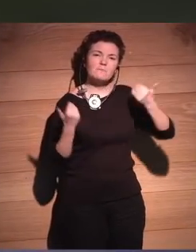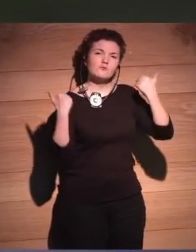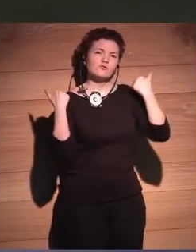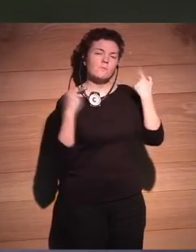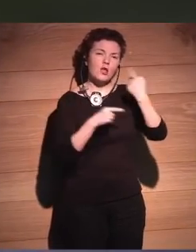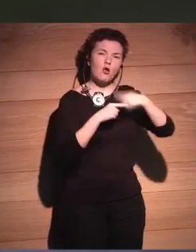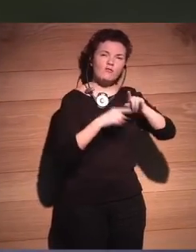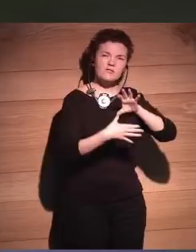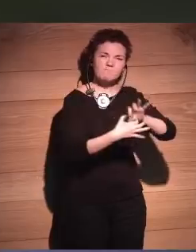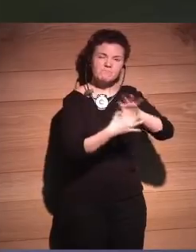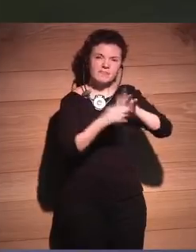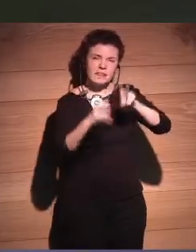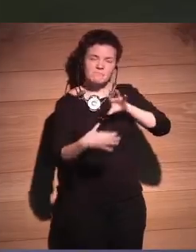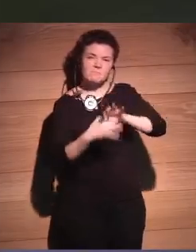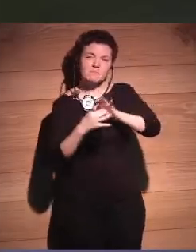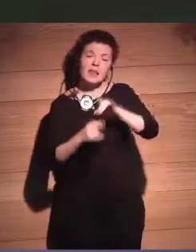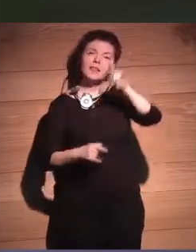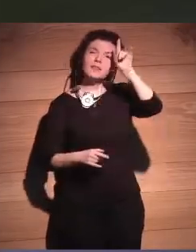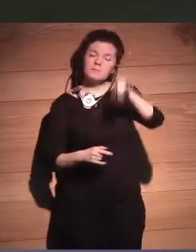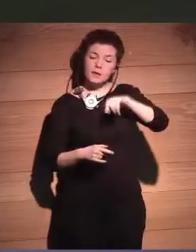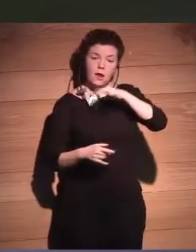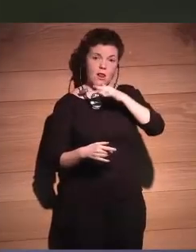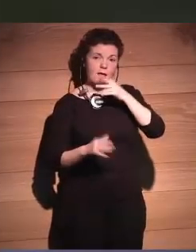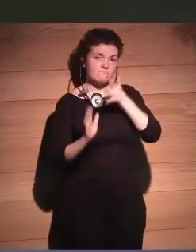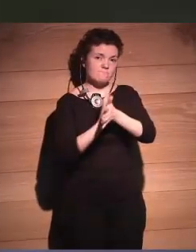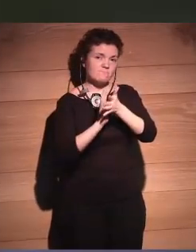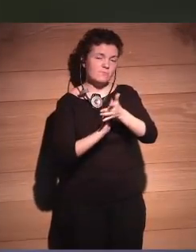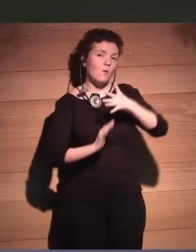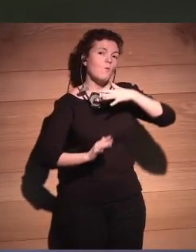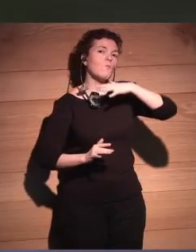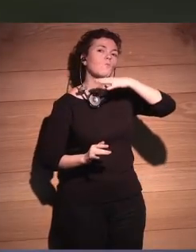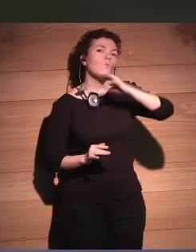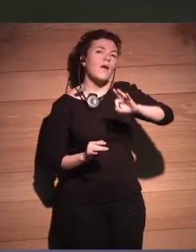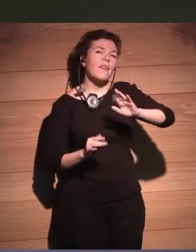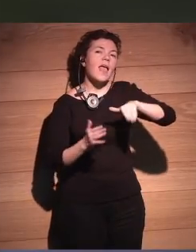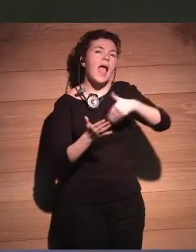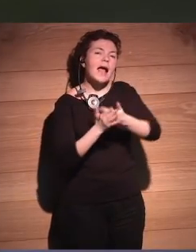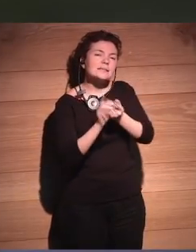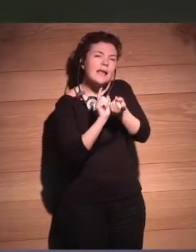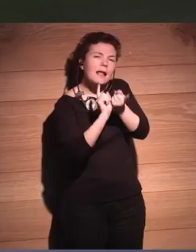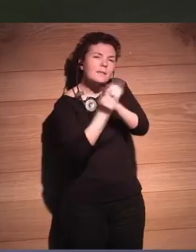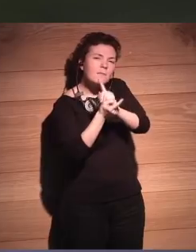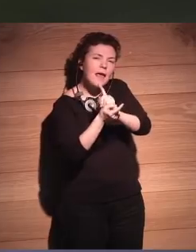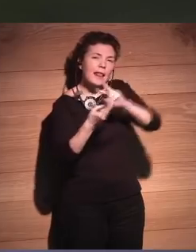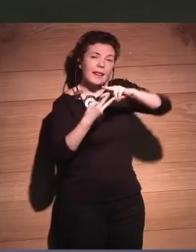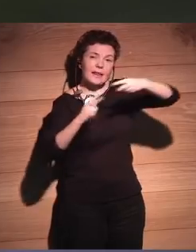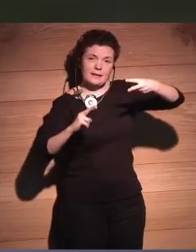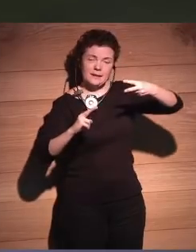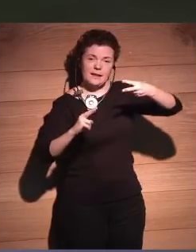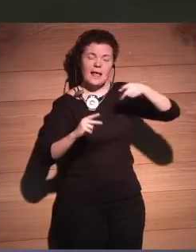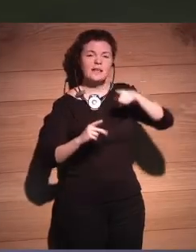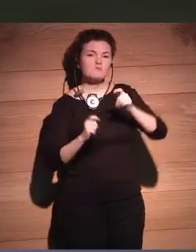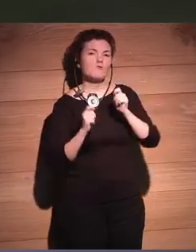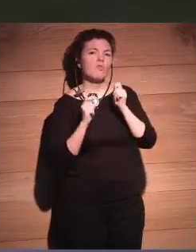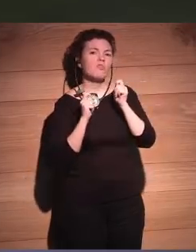cuál cosa y tal, incluso, que es lo que veremos hoy, a llegar a modificar el genoma. Y esto